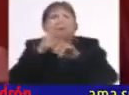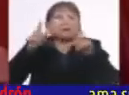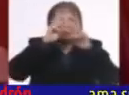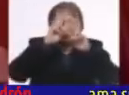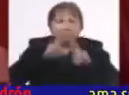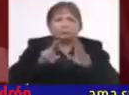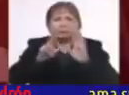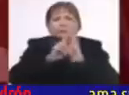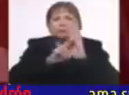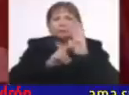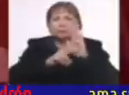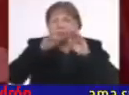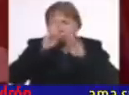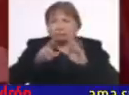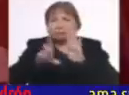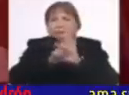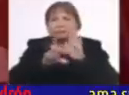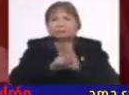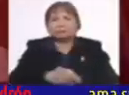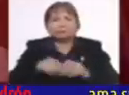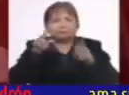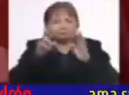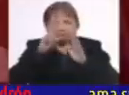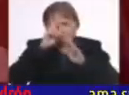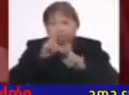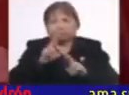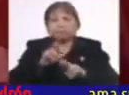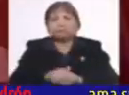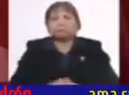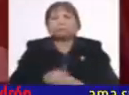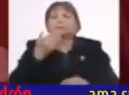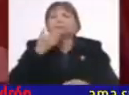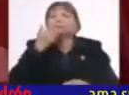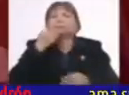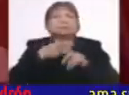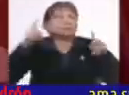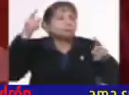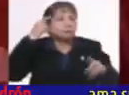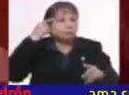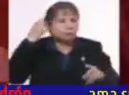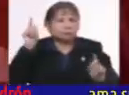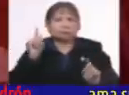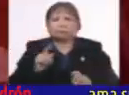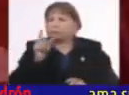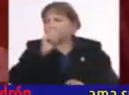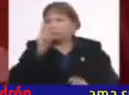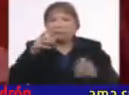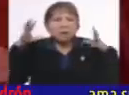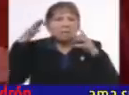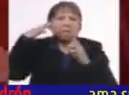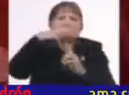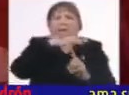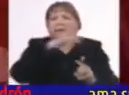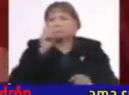respete la norma que respete la ley y que respete también a quienes piensan distinto no que los avanza